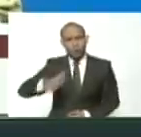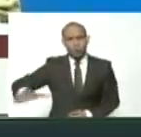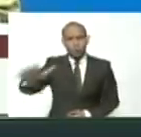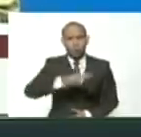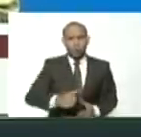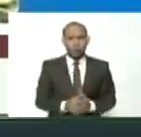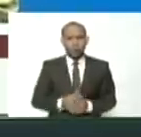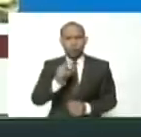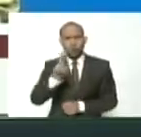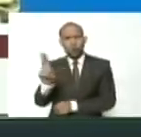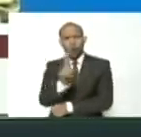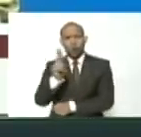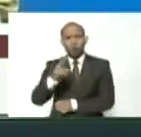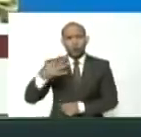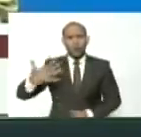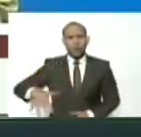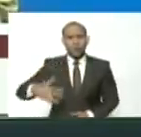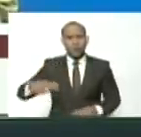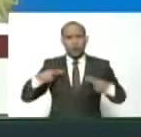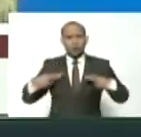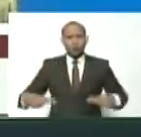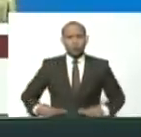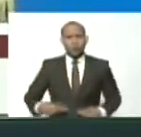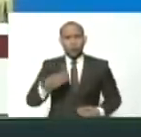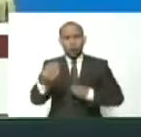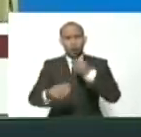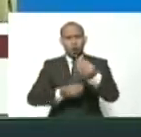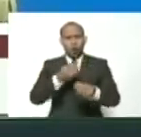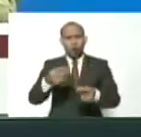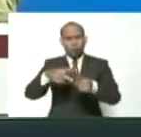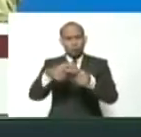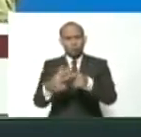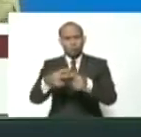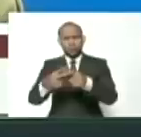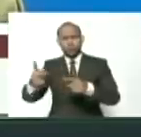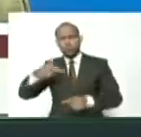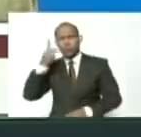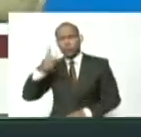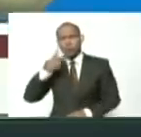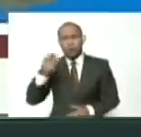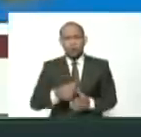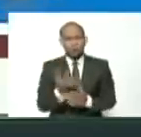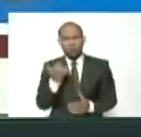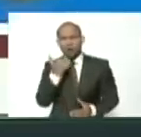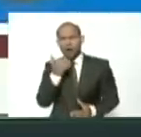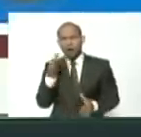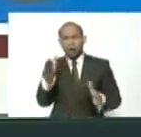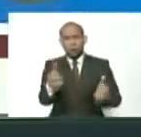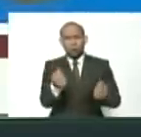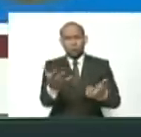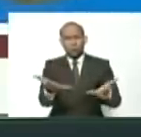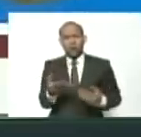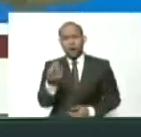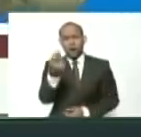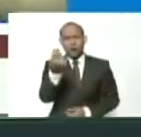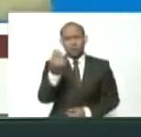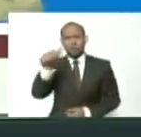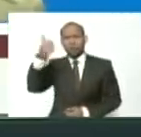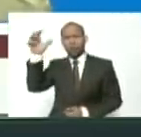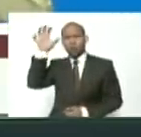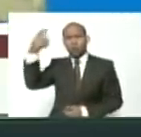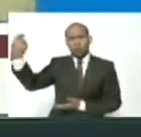no utilizar los derechos humanos como instrumento político para obtener financiamiento de gobiernos